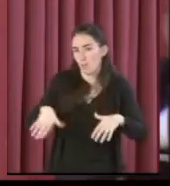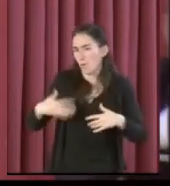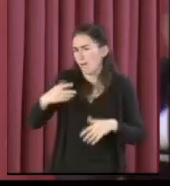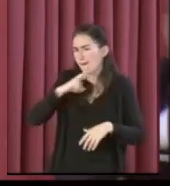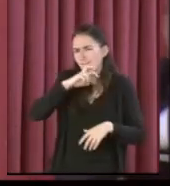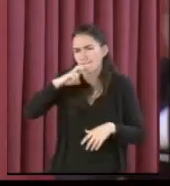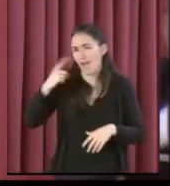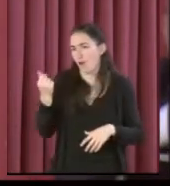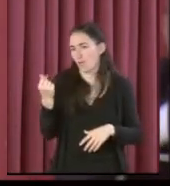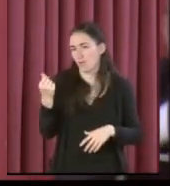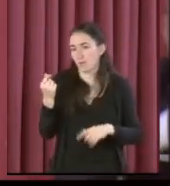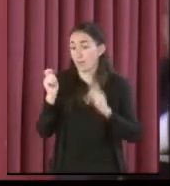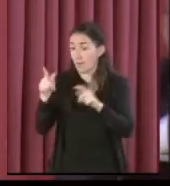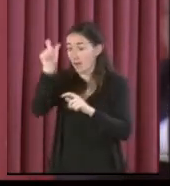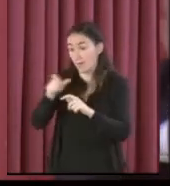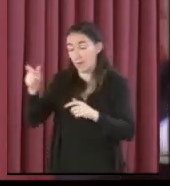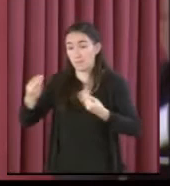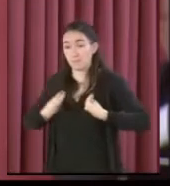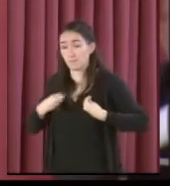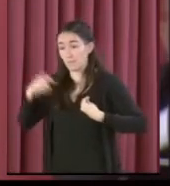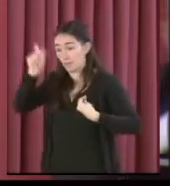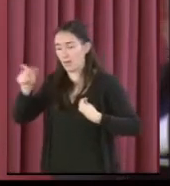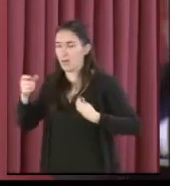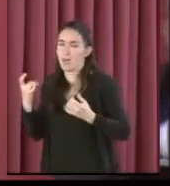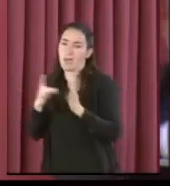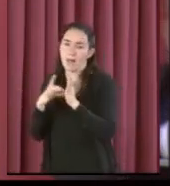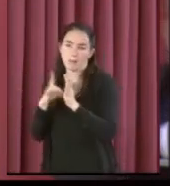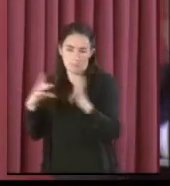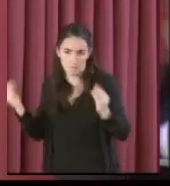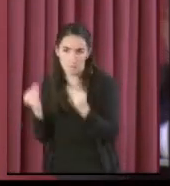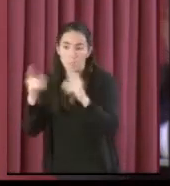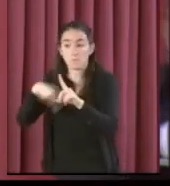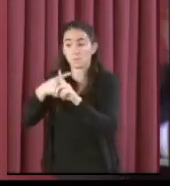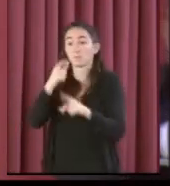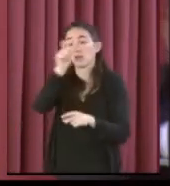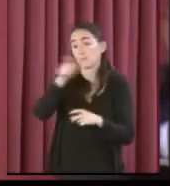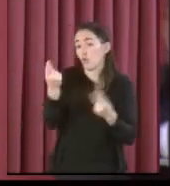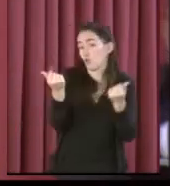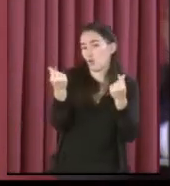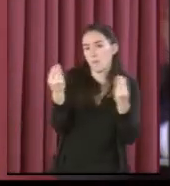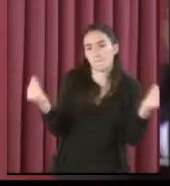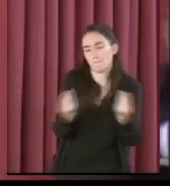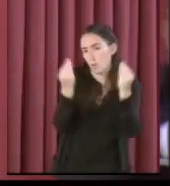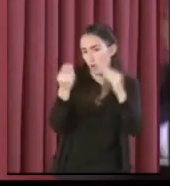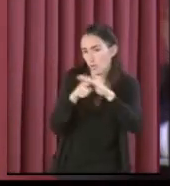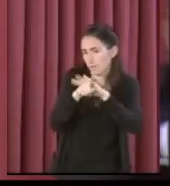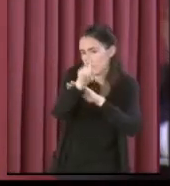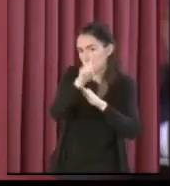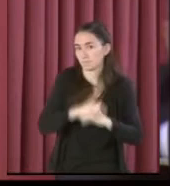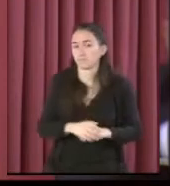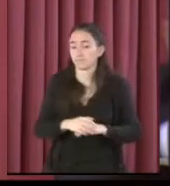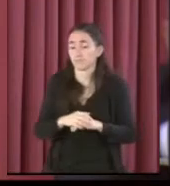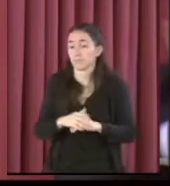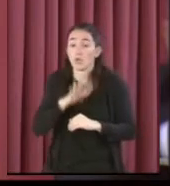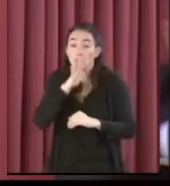mejora la calidad de vida de los ciudadanos y que promueve el desarrollo de la ciudad. Nada nuevo. Por eso, cuando me pregunto por